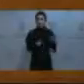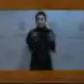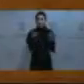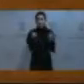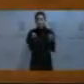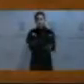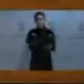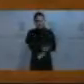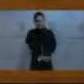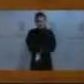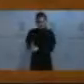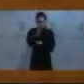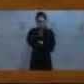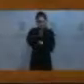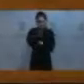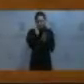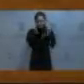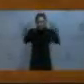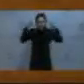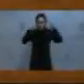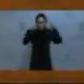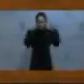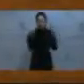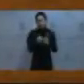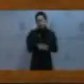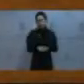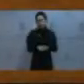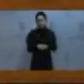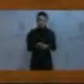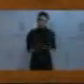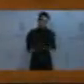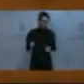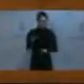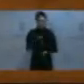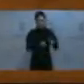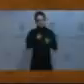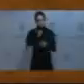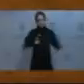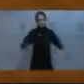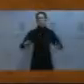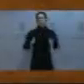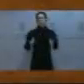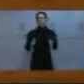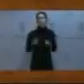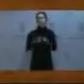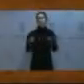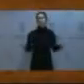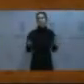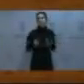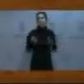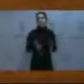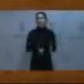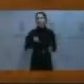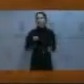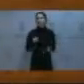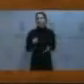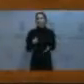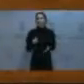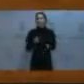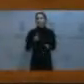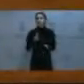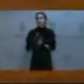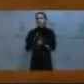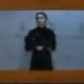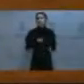lógicamente, cuidar y atender. Es cierto que el problema demográfico afecta al mundo occidental en general y a España